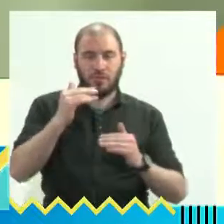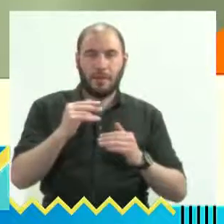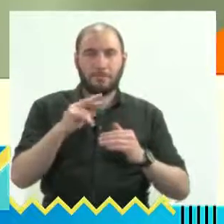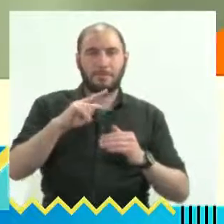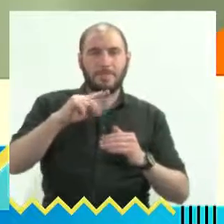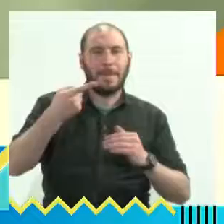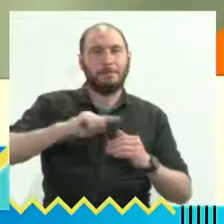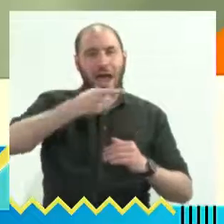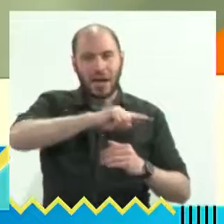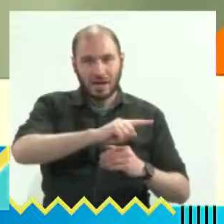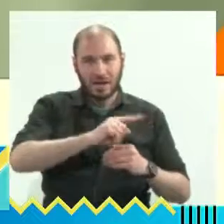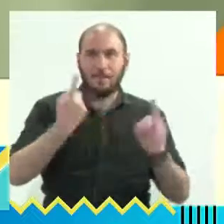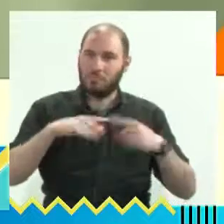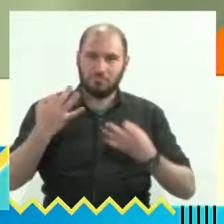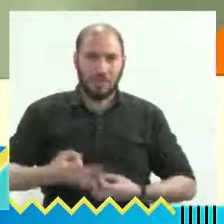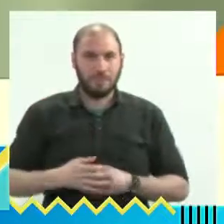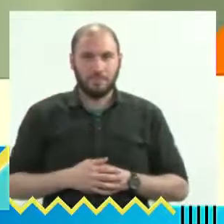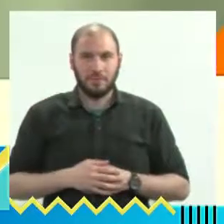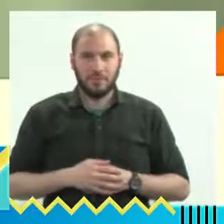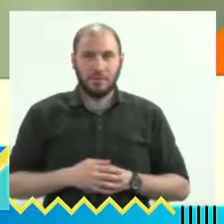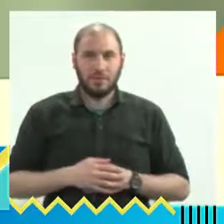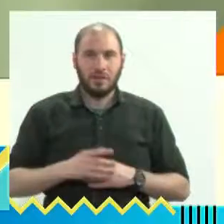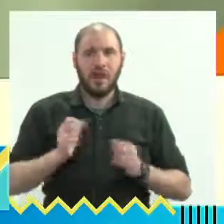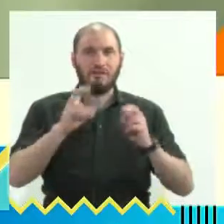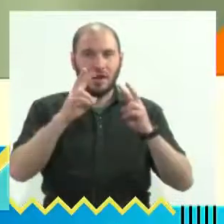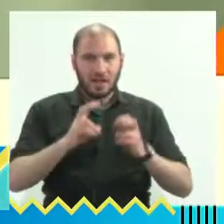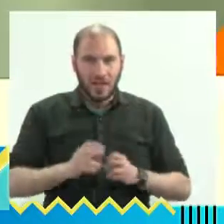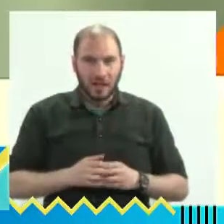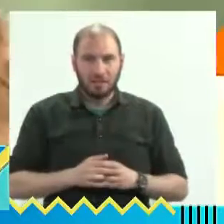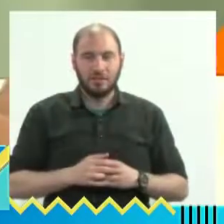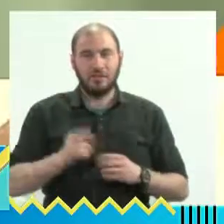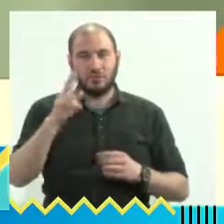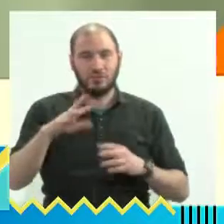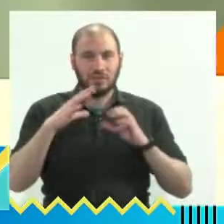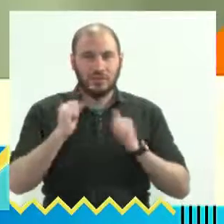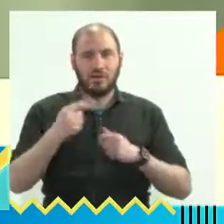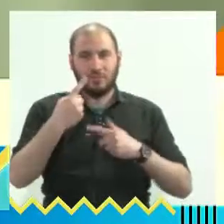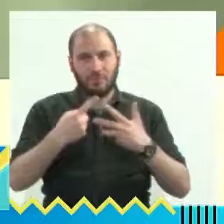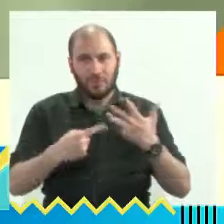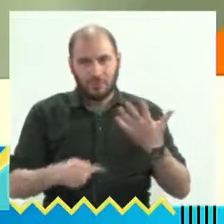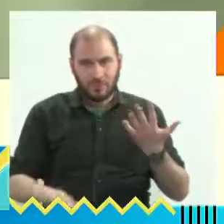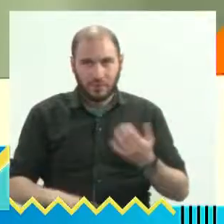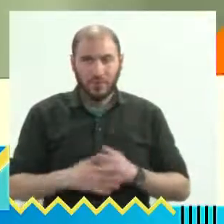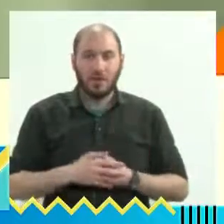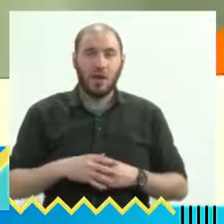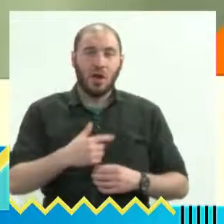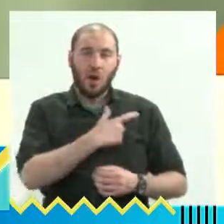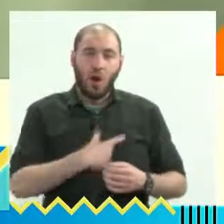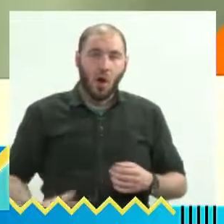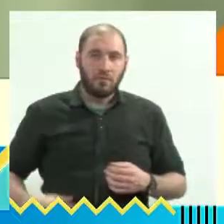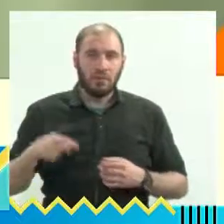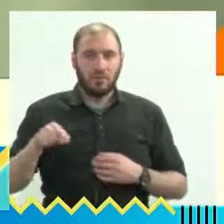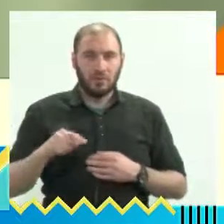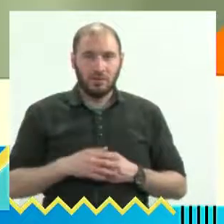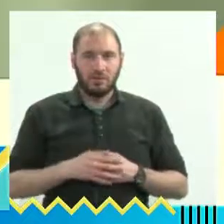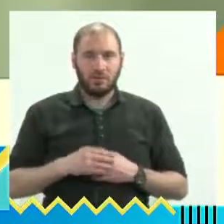pero estamos bien. Habría que hacer todo el análisis de subsecretarías y direcciones para abajo. El Poder Ejecutivo, la verdad, que tiene